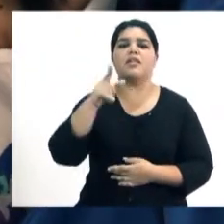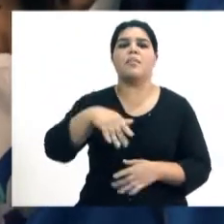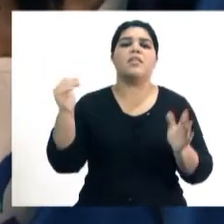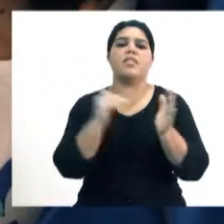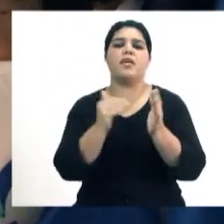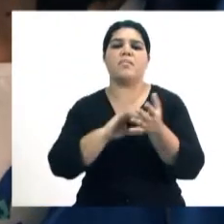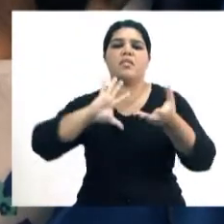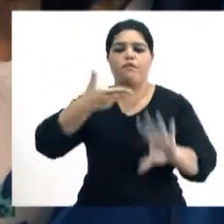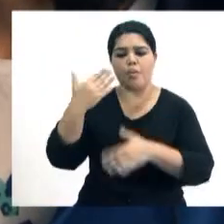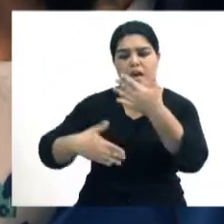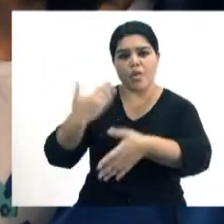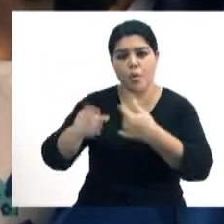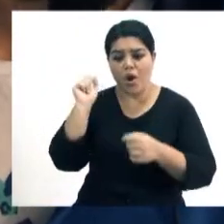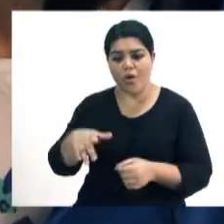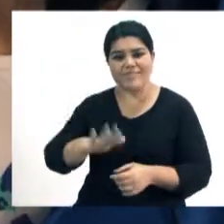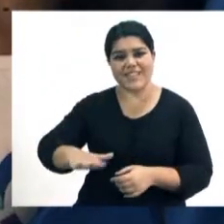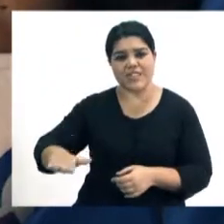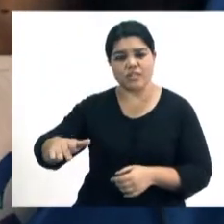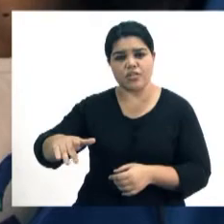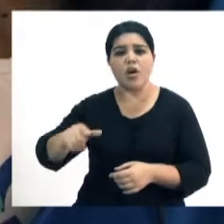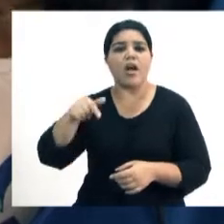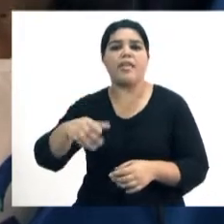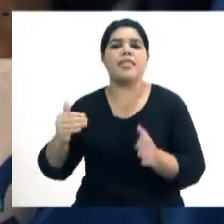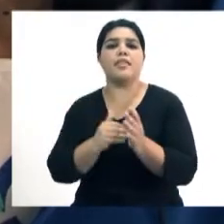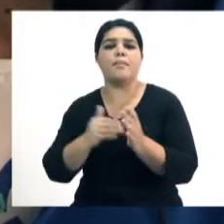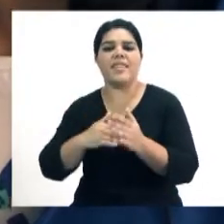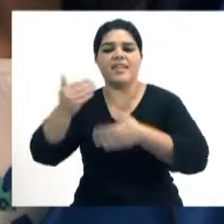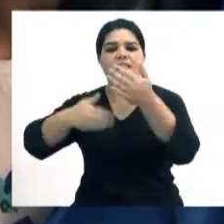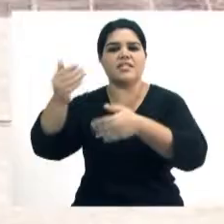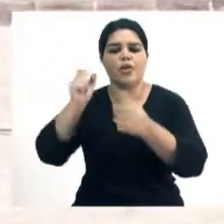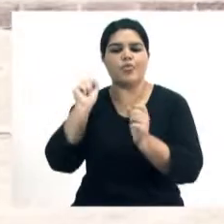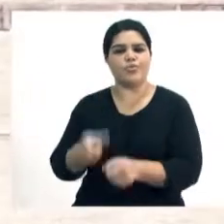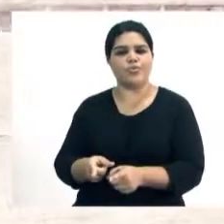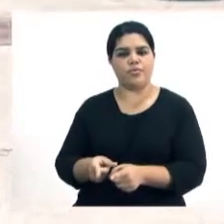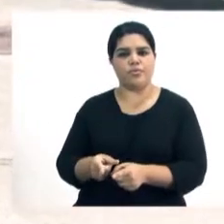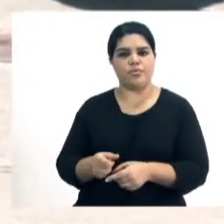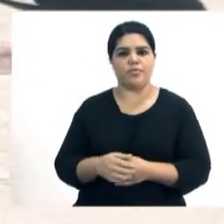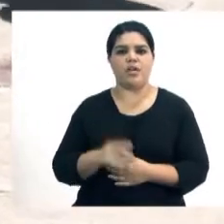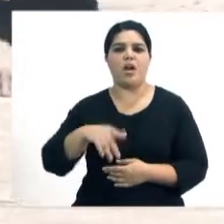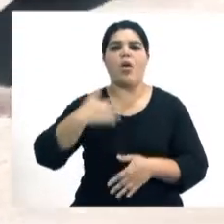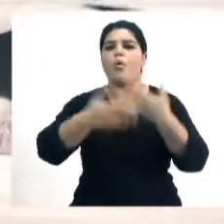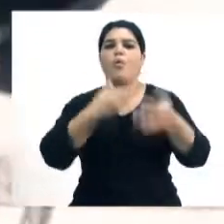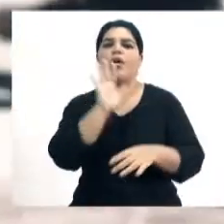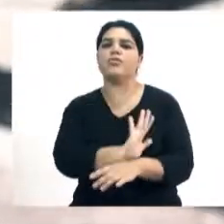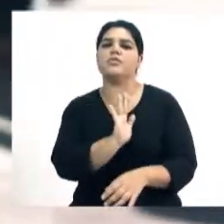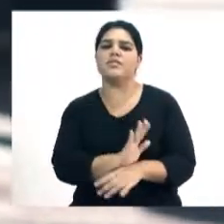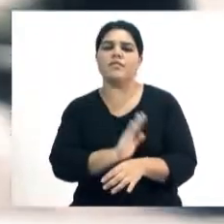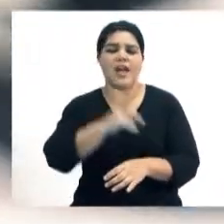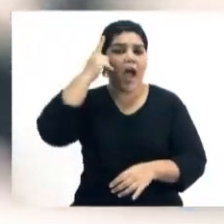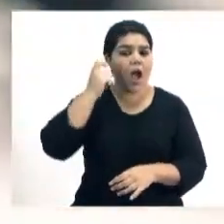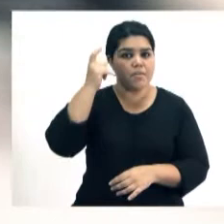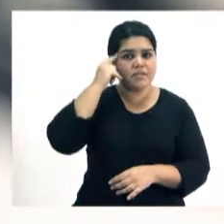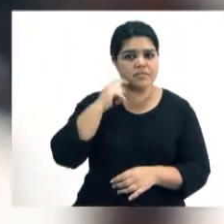depende de las posibilidades de jugar que tiene un niño. De eso va de las manos las posibilidades de desarrollo. El juego es un ámbito de aprendizaje